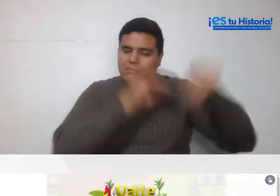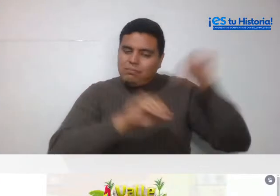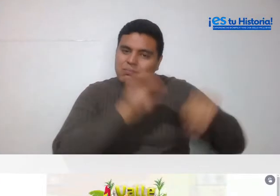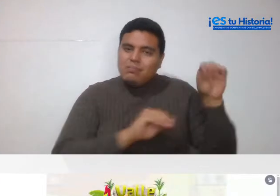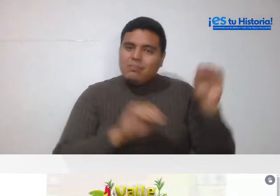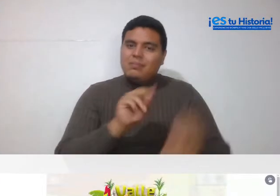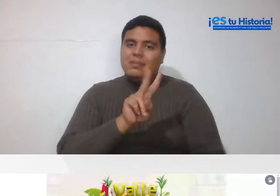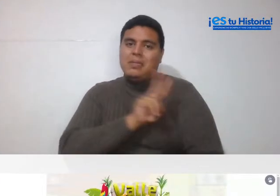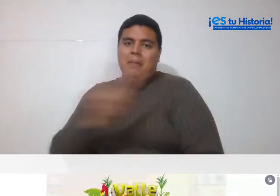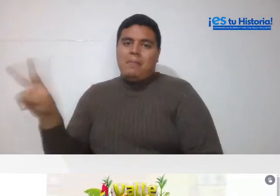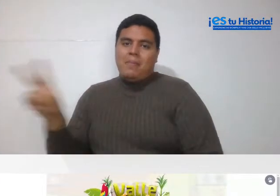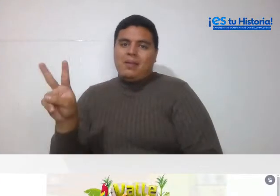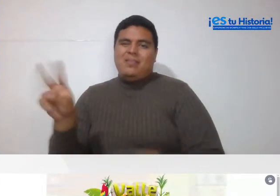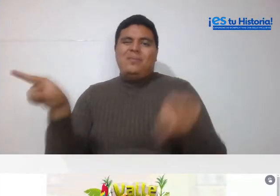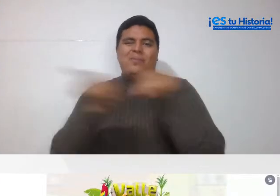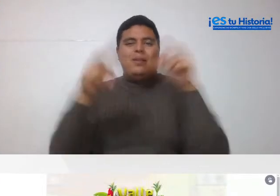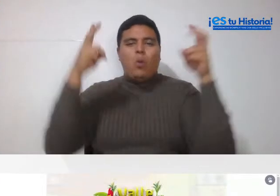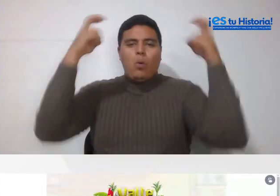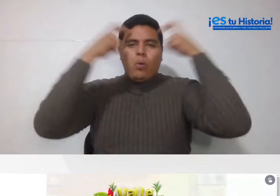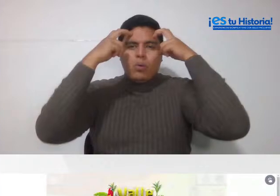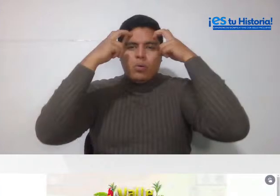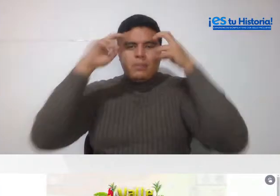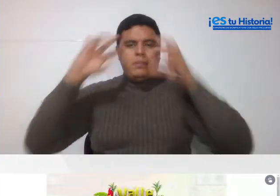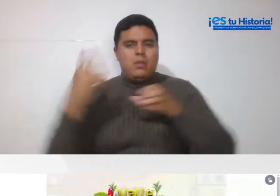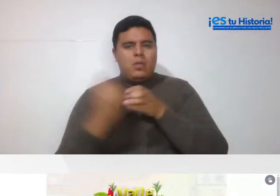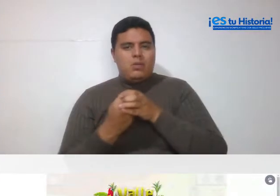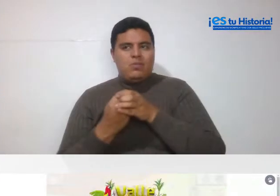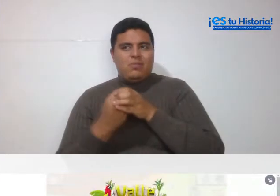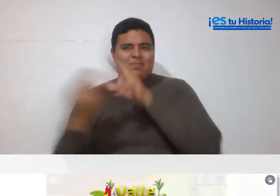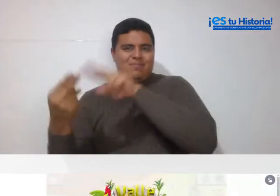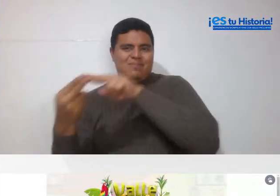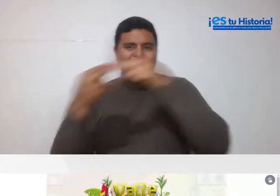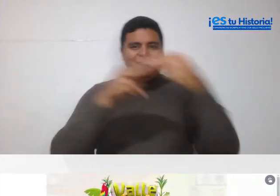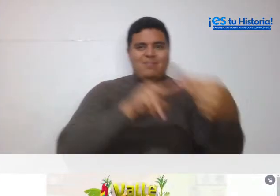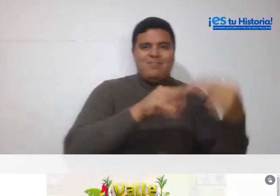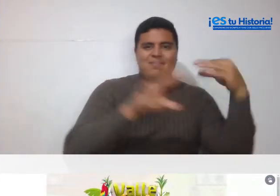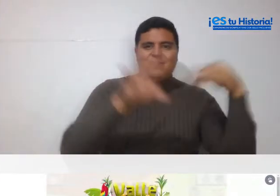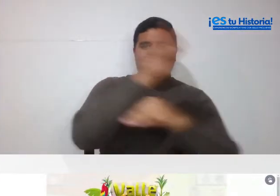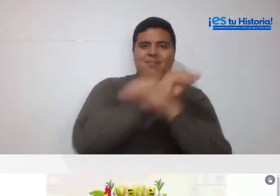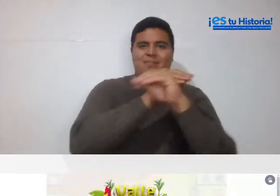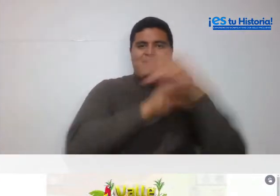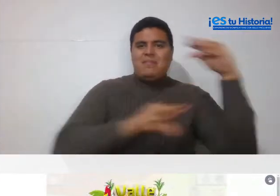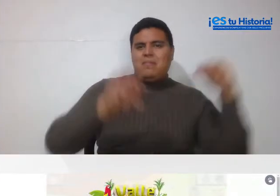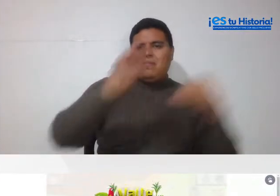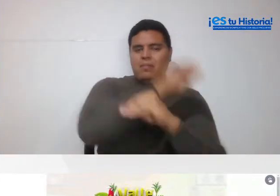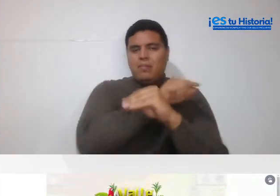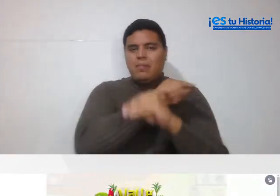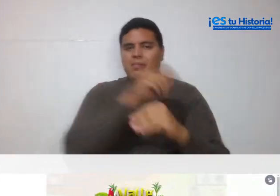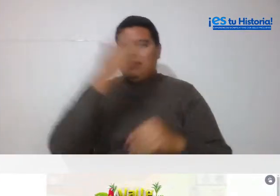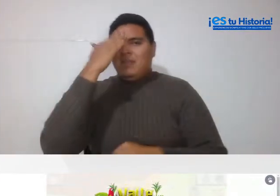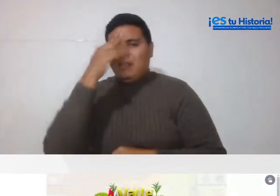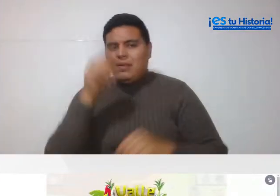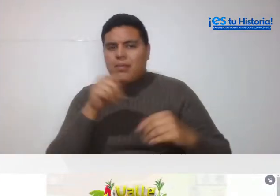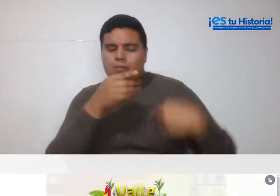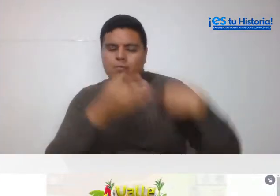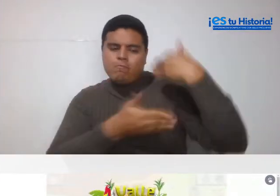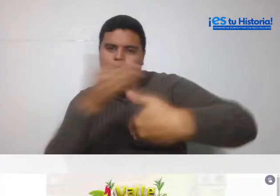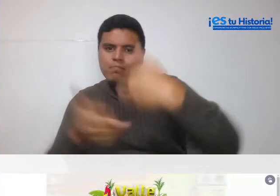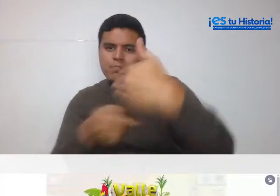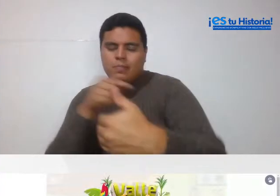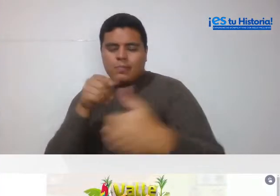el conocimiento y la inclusión. Entonces, al ser una metáfora, va a lograr que